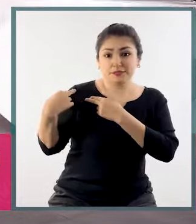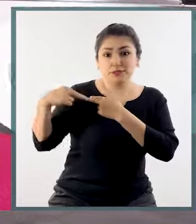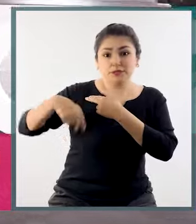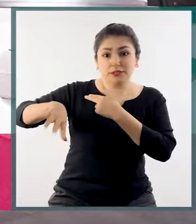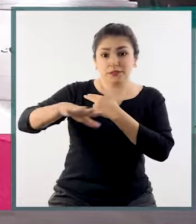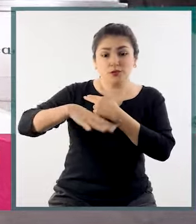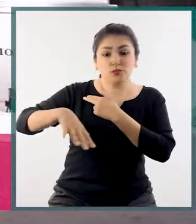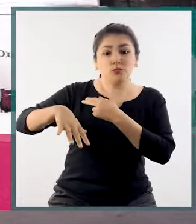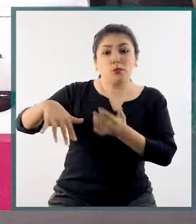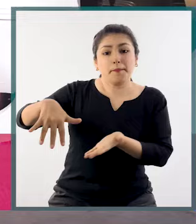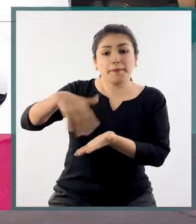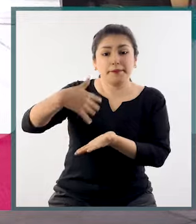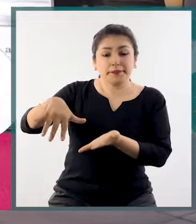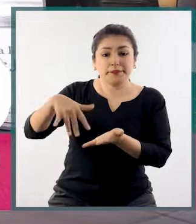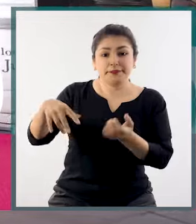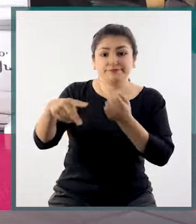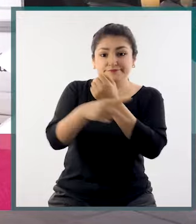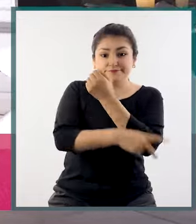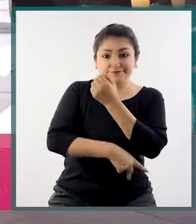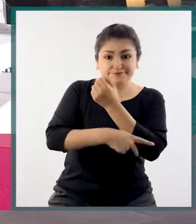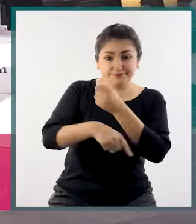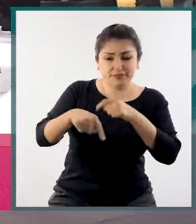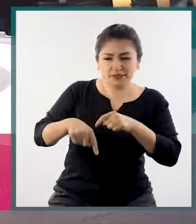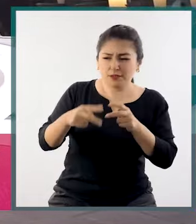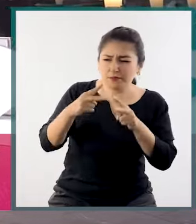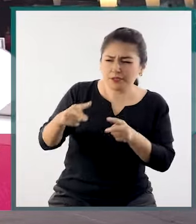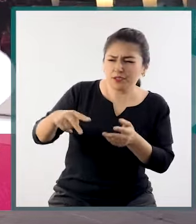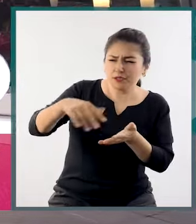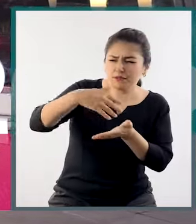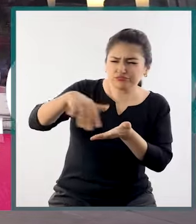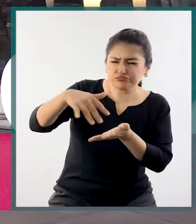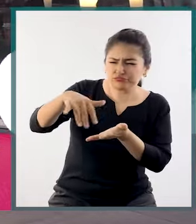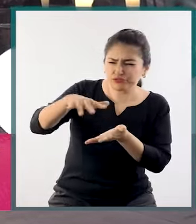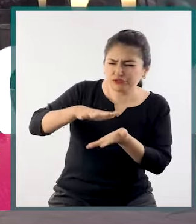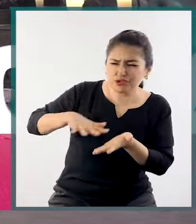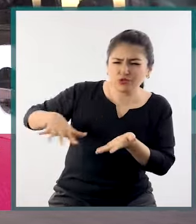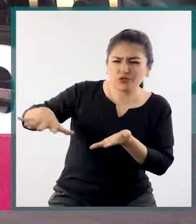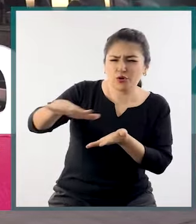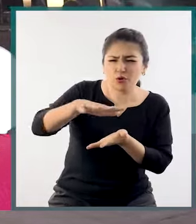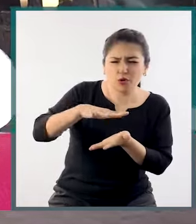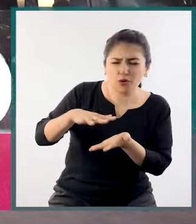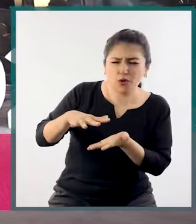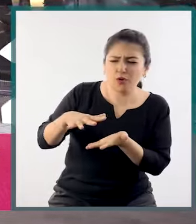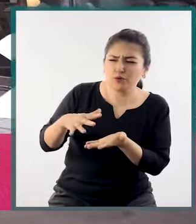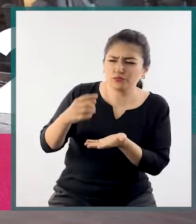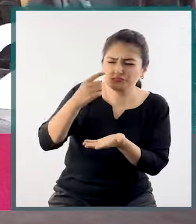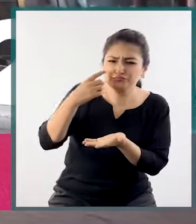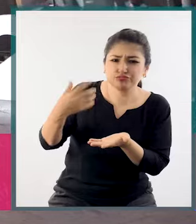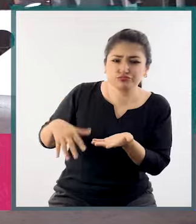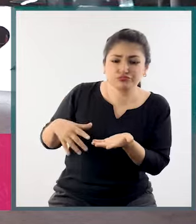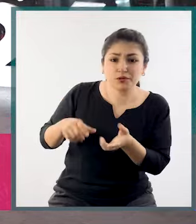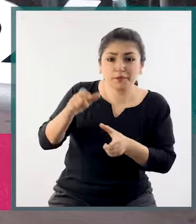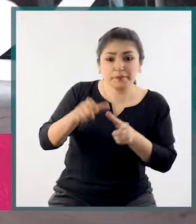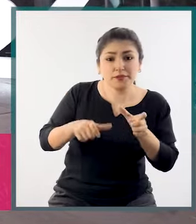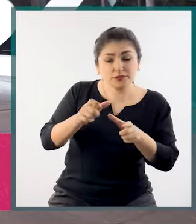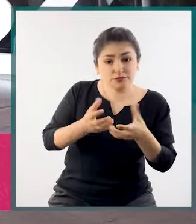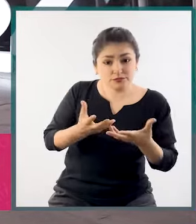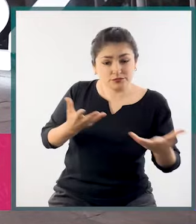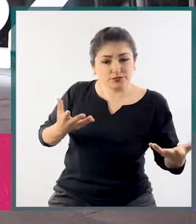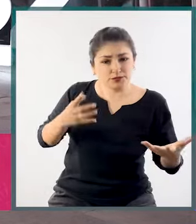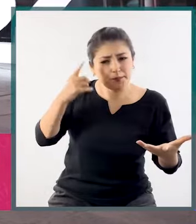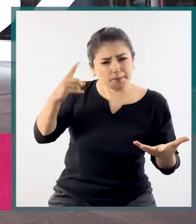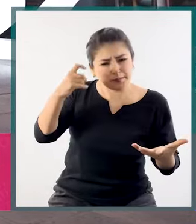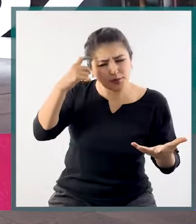del Ballet Folclórico Nacional, donde recorreremos las danzas de esta heroica región. En el público tendremos a